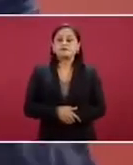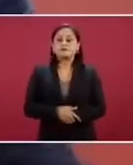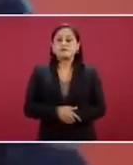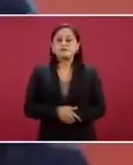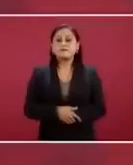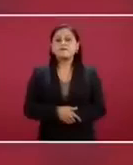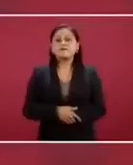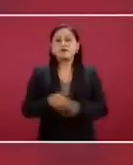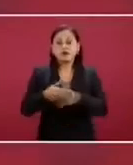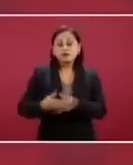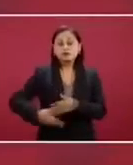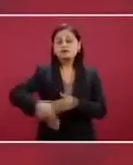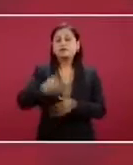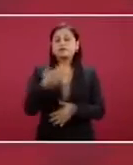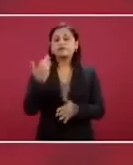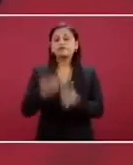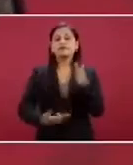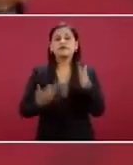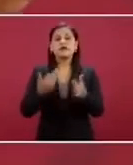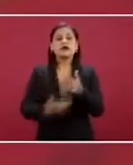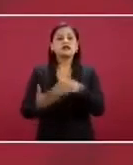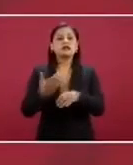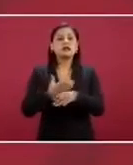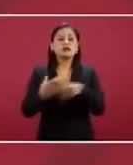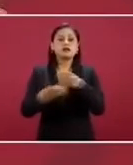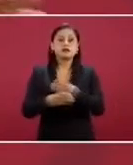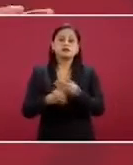asignaturas pendientes en el plan,